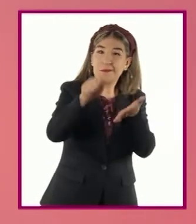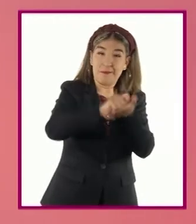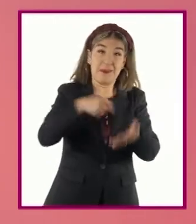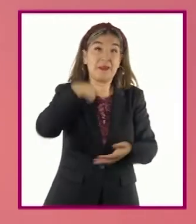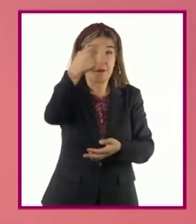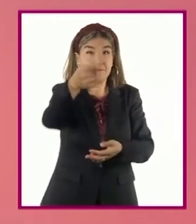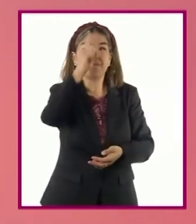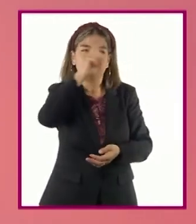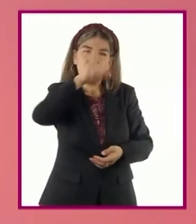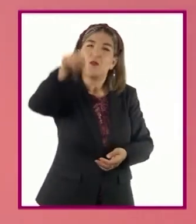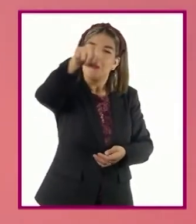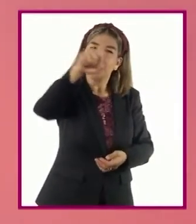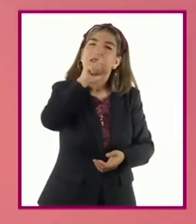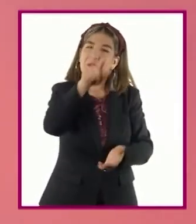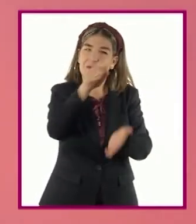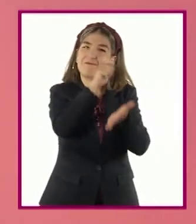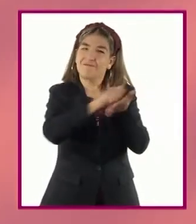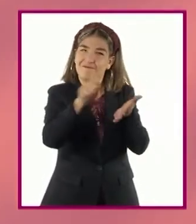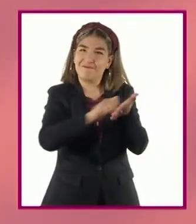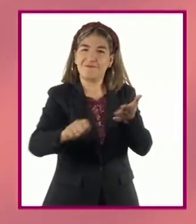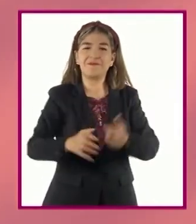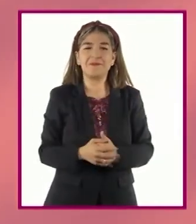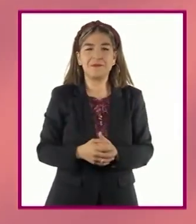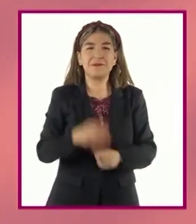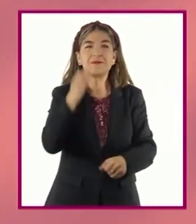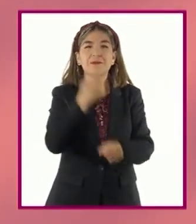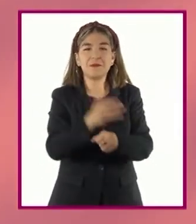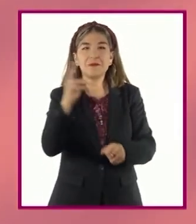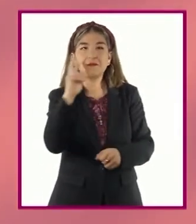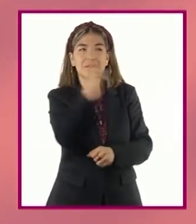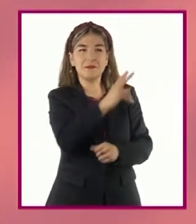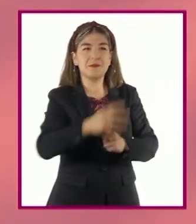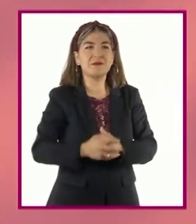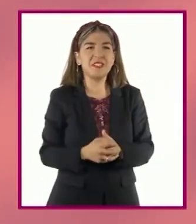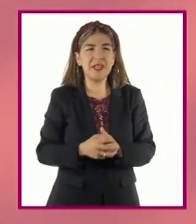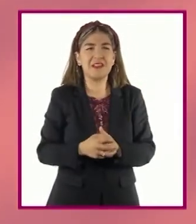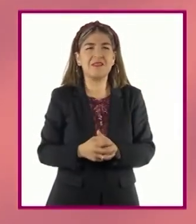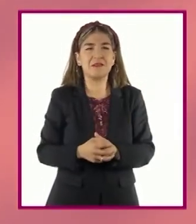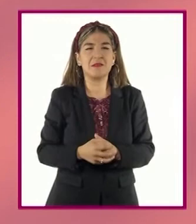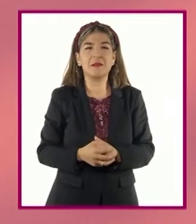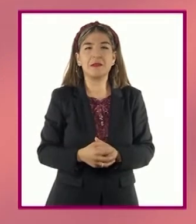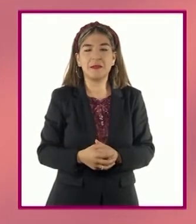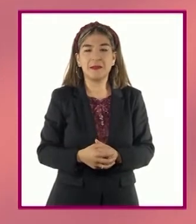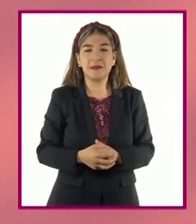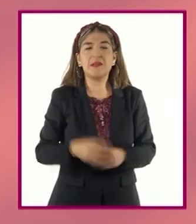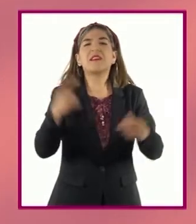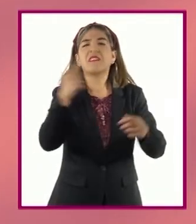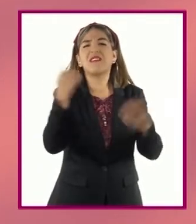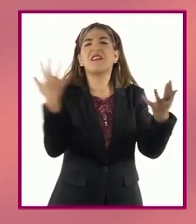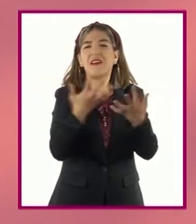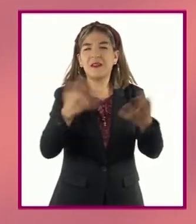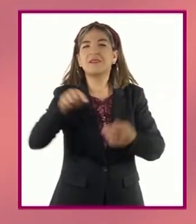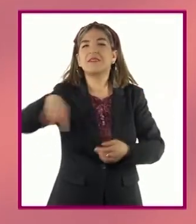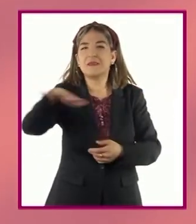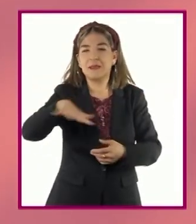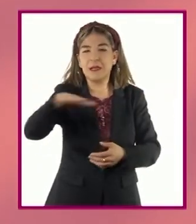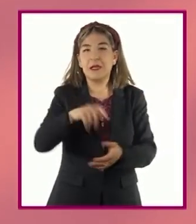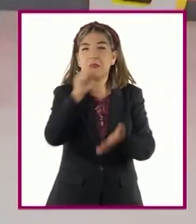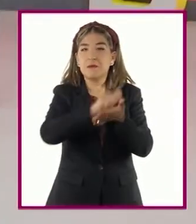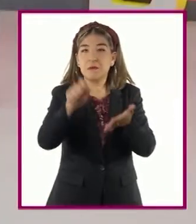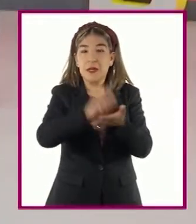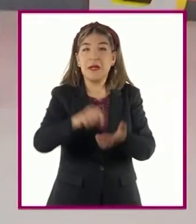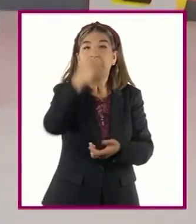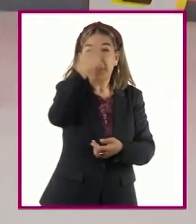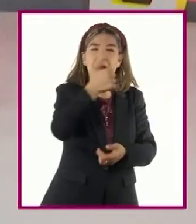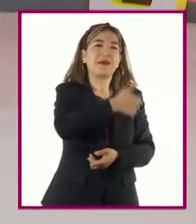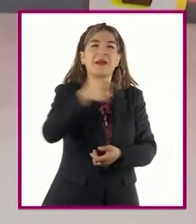que ustedes también lo hagan. Veamos la siguiente cápsula en la que se nos explica qué hace el moderador en cada una de las